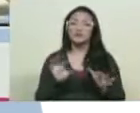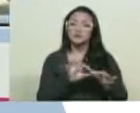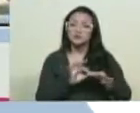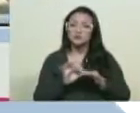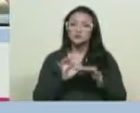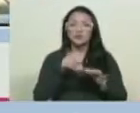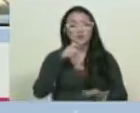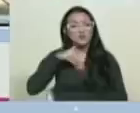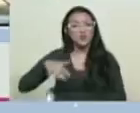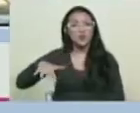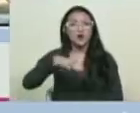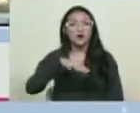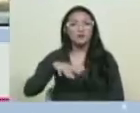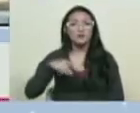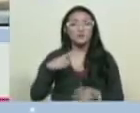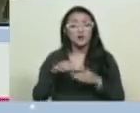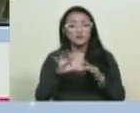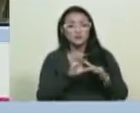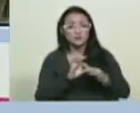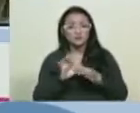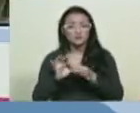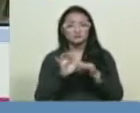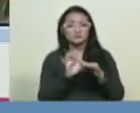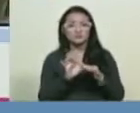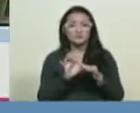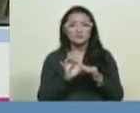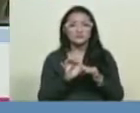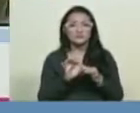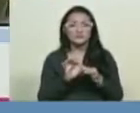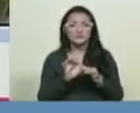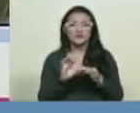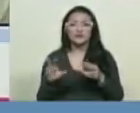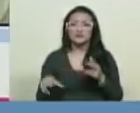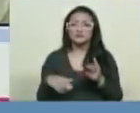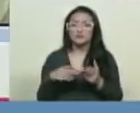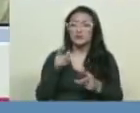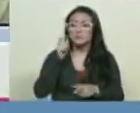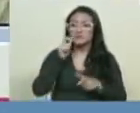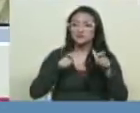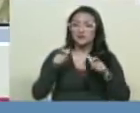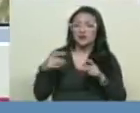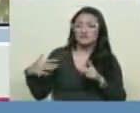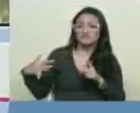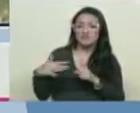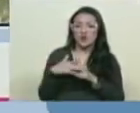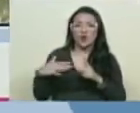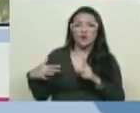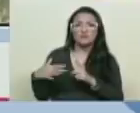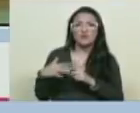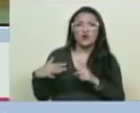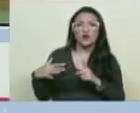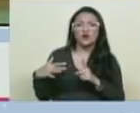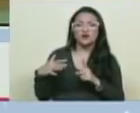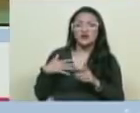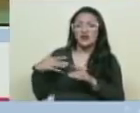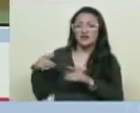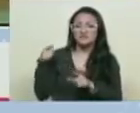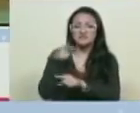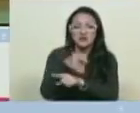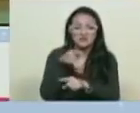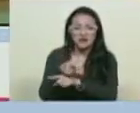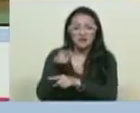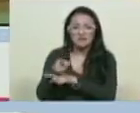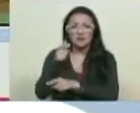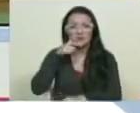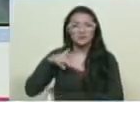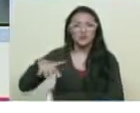poder popular, pero esa articulación es sobre todo para combatir a quienes han tratado de imponerle al pueblo las reglas de juego